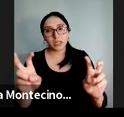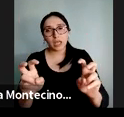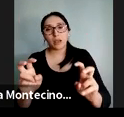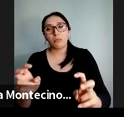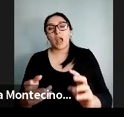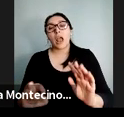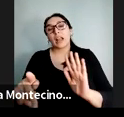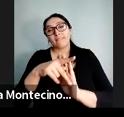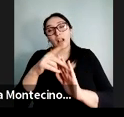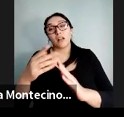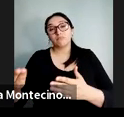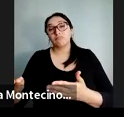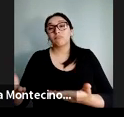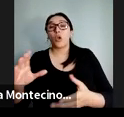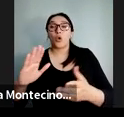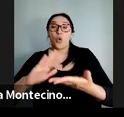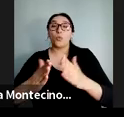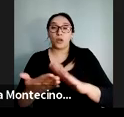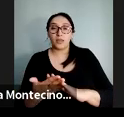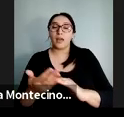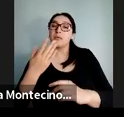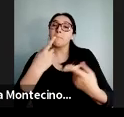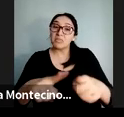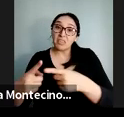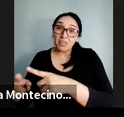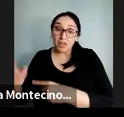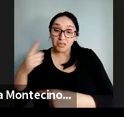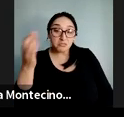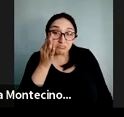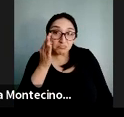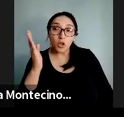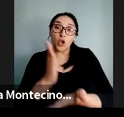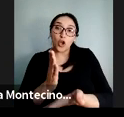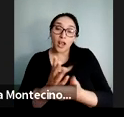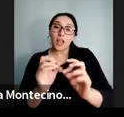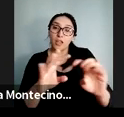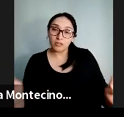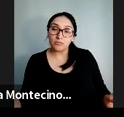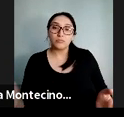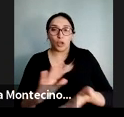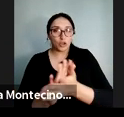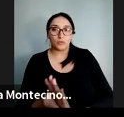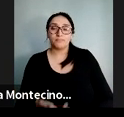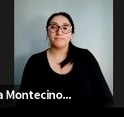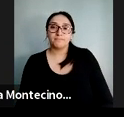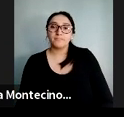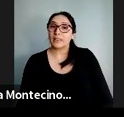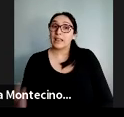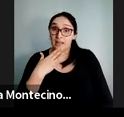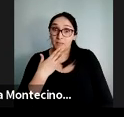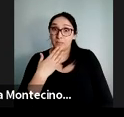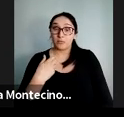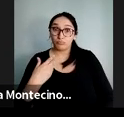comunitario, material didáctico para abordar en colegios, de todo. También les